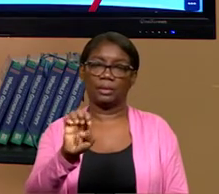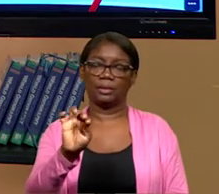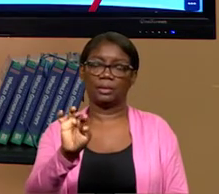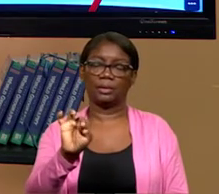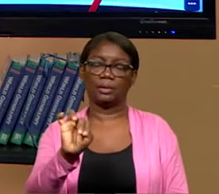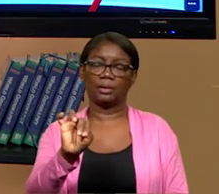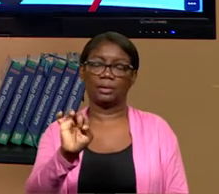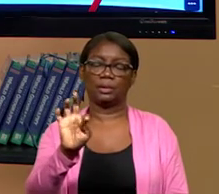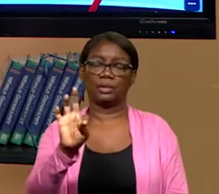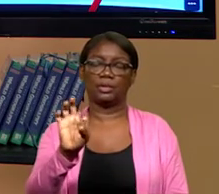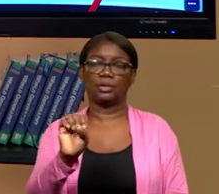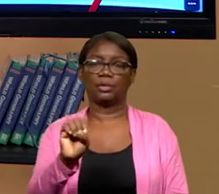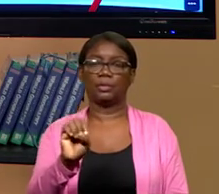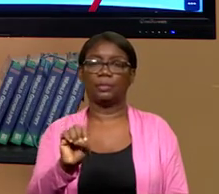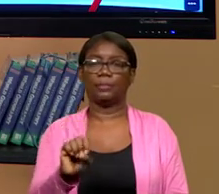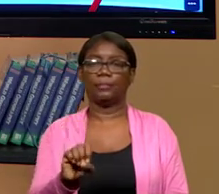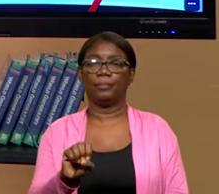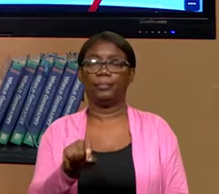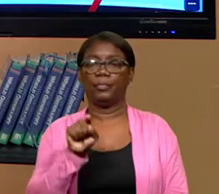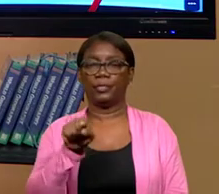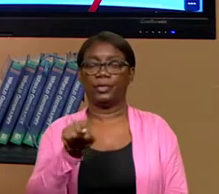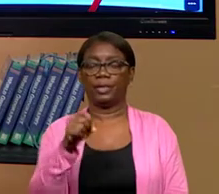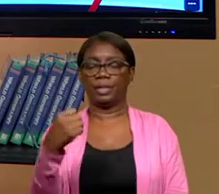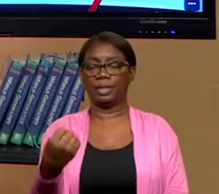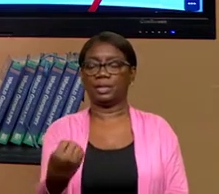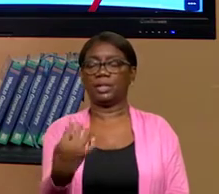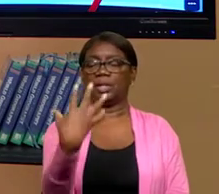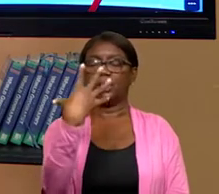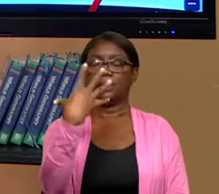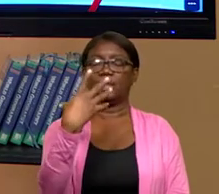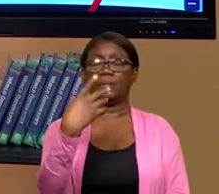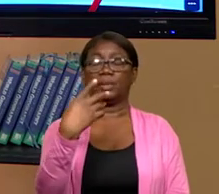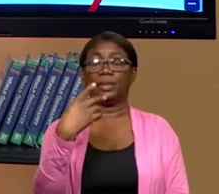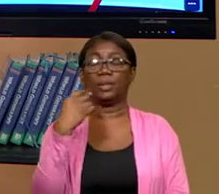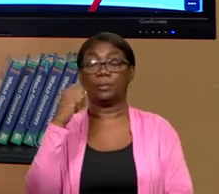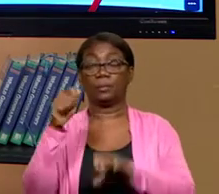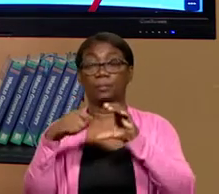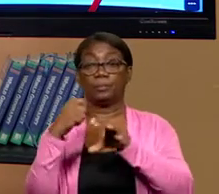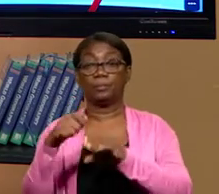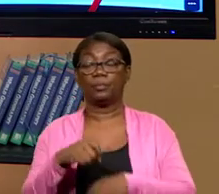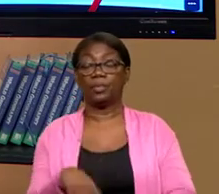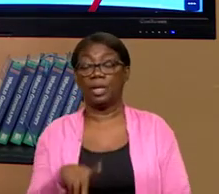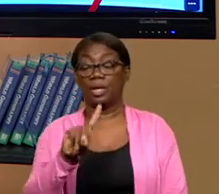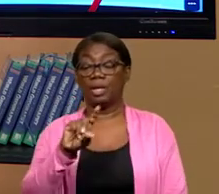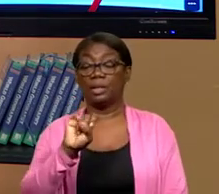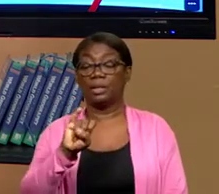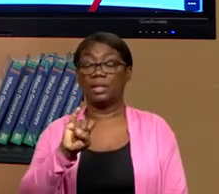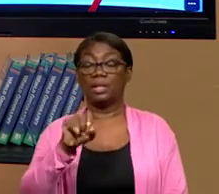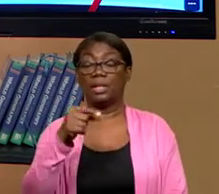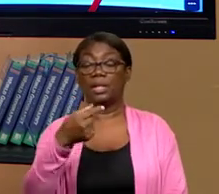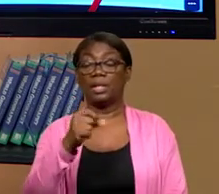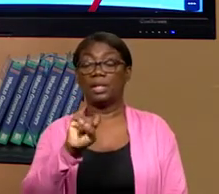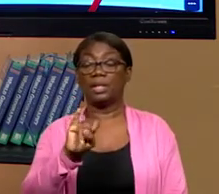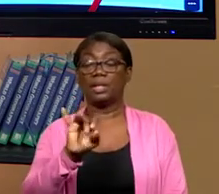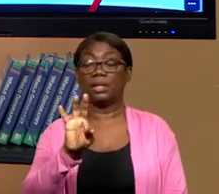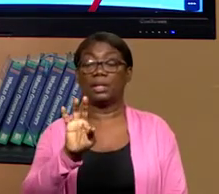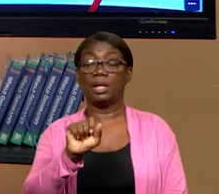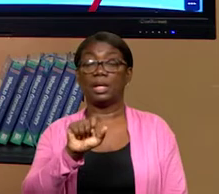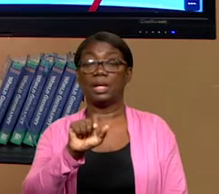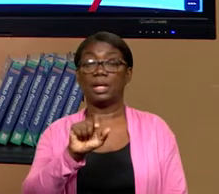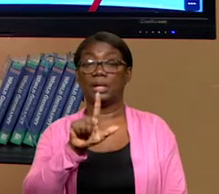de la señal de video, ¿ok? ¿Dónde se da la digitalización de las señales analógicas?